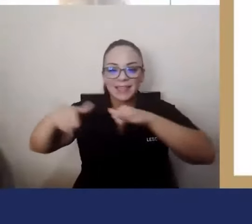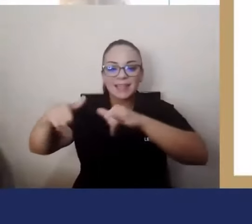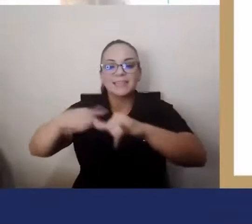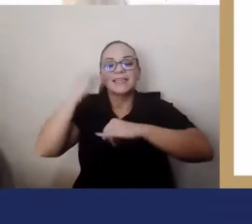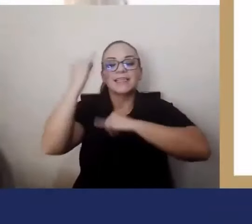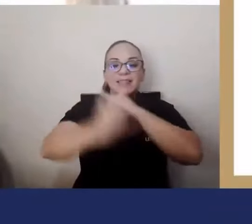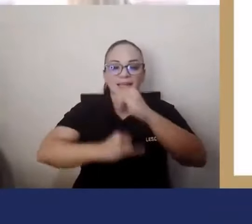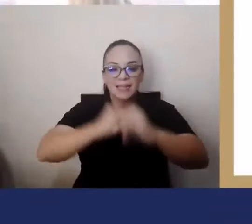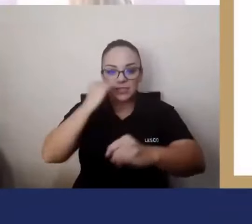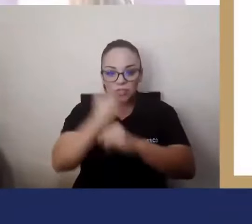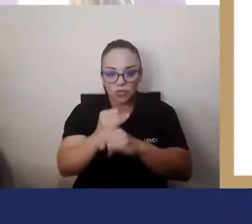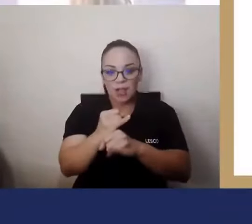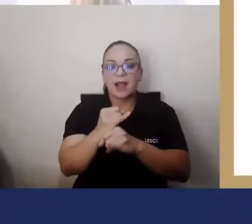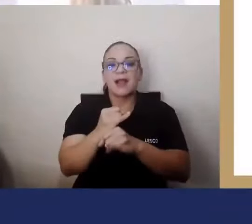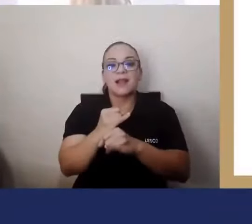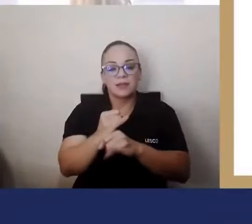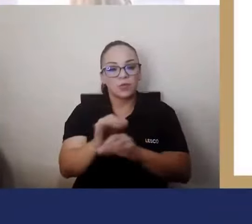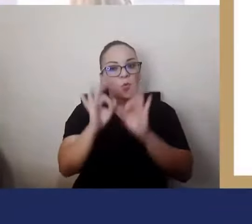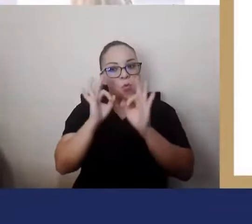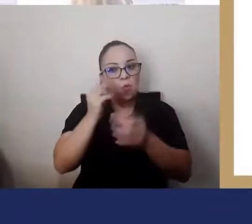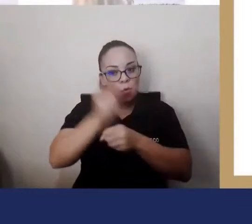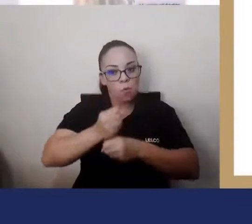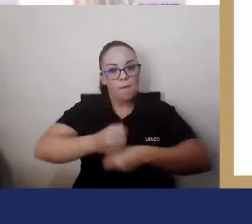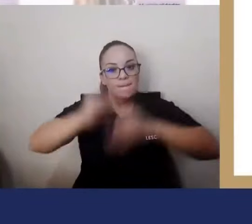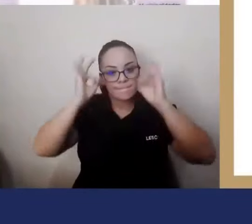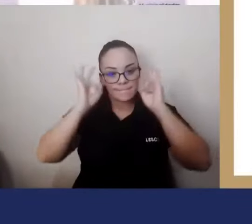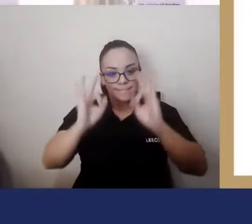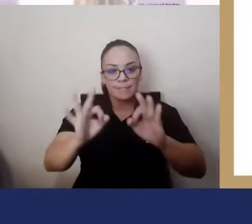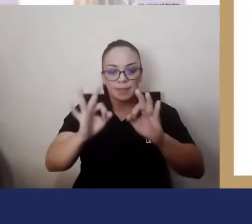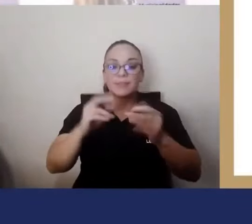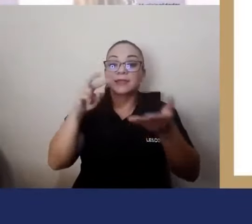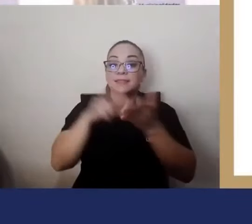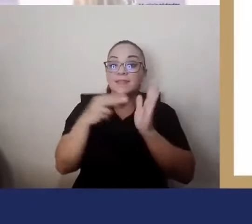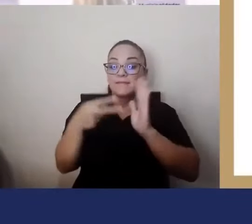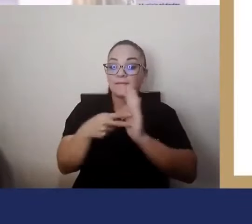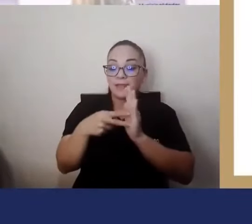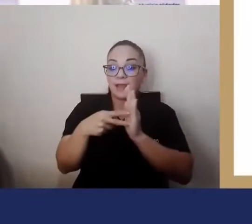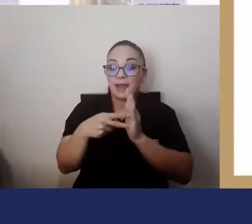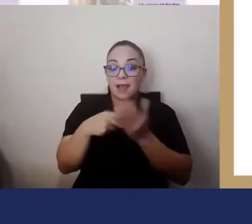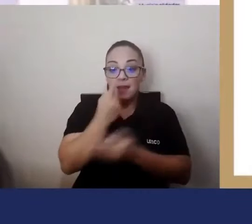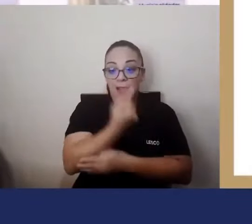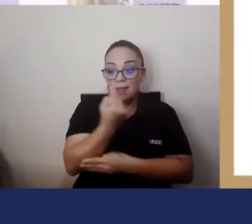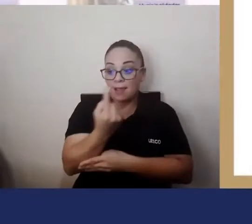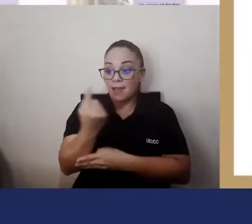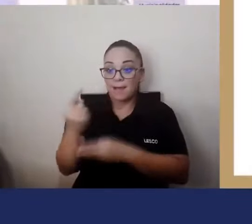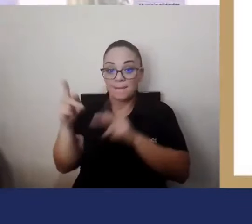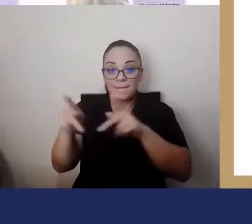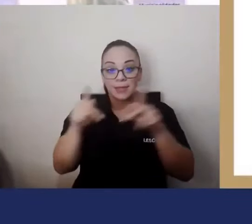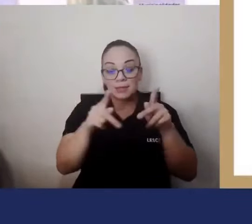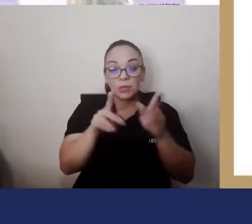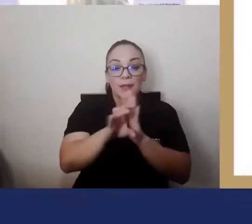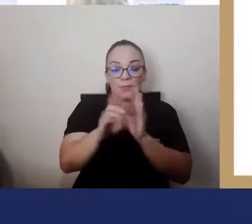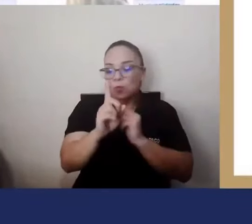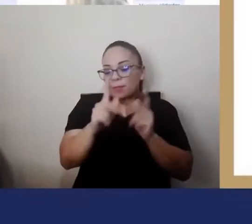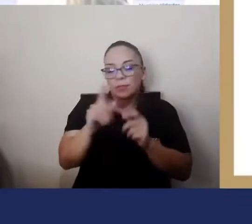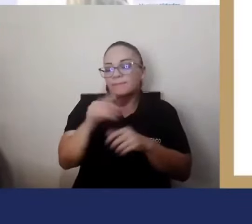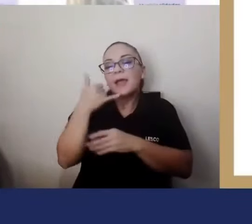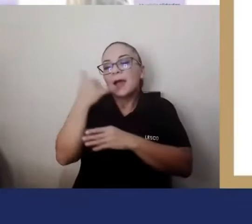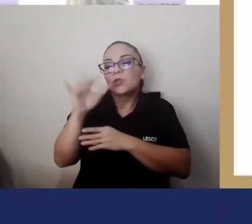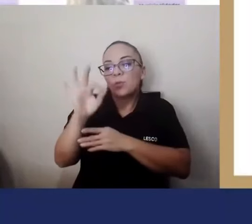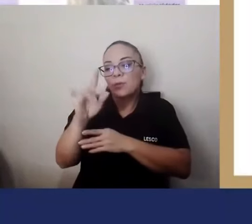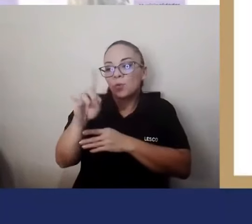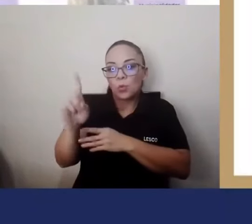internacionales de rendimiento. Que cada ciudadano en Costa Rica sepa que cuando llama al 911 va a tener